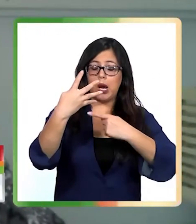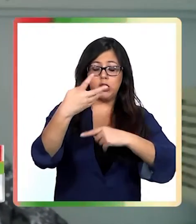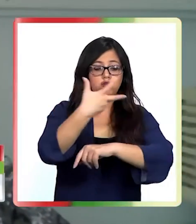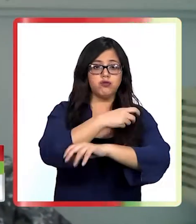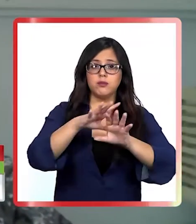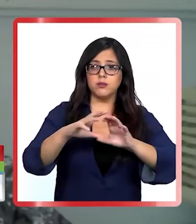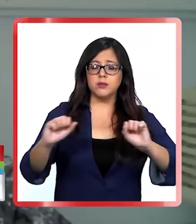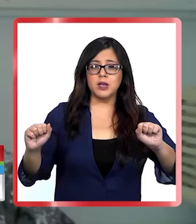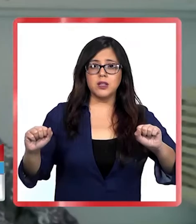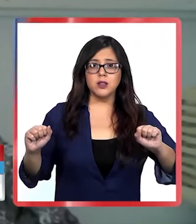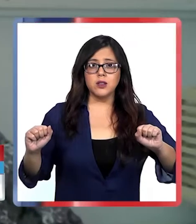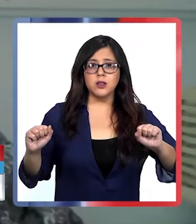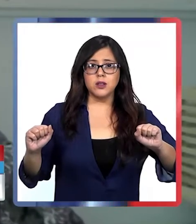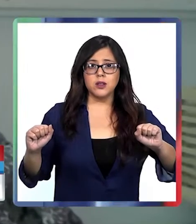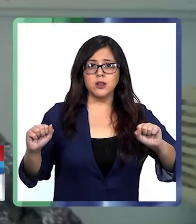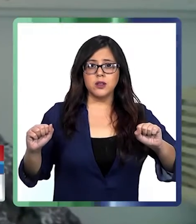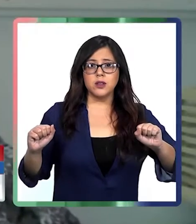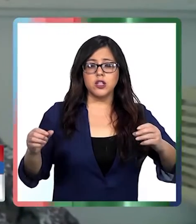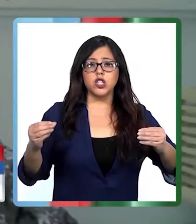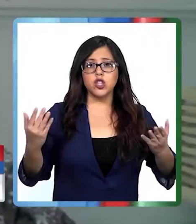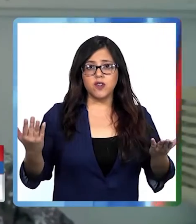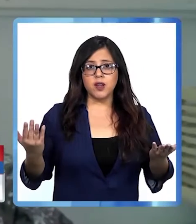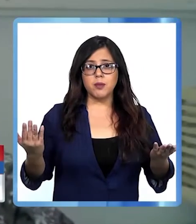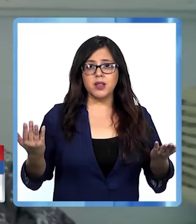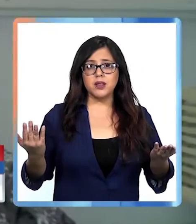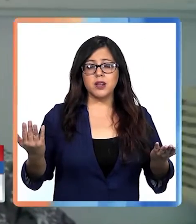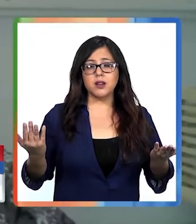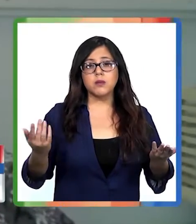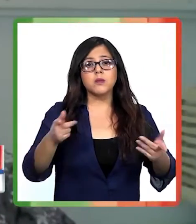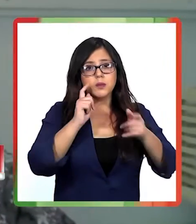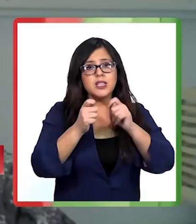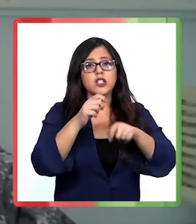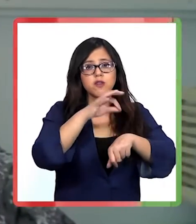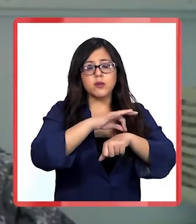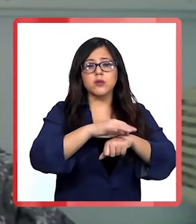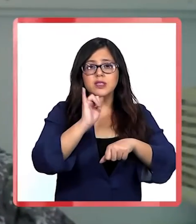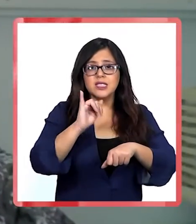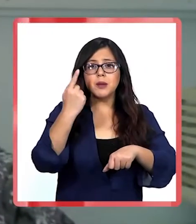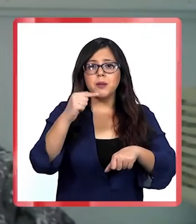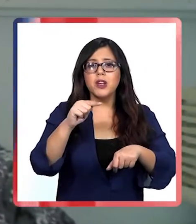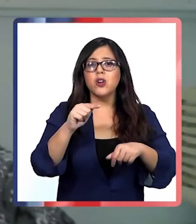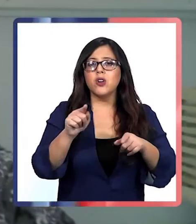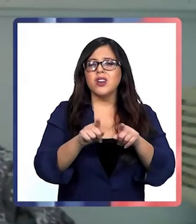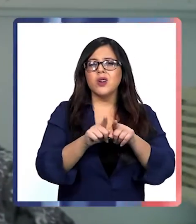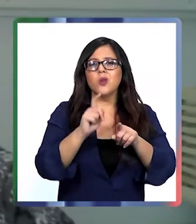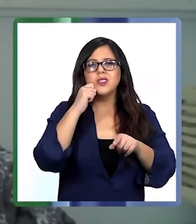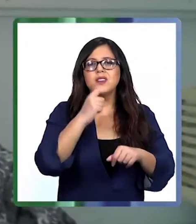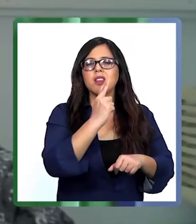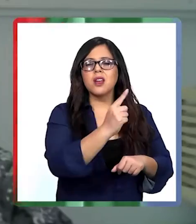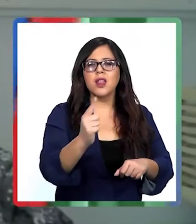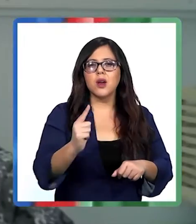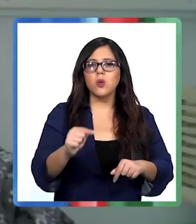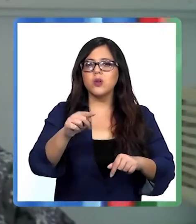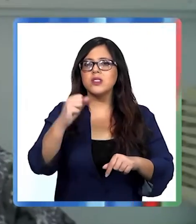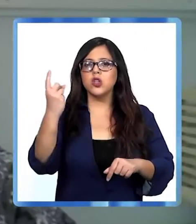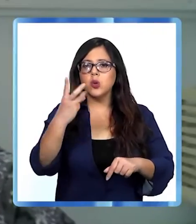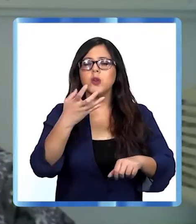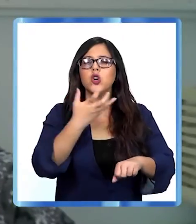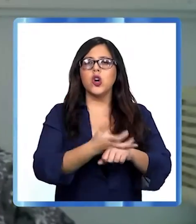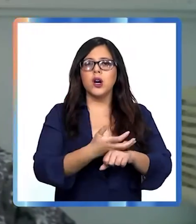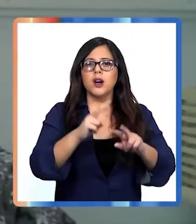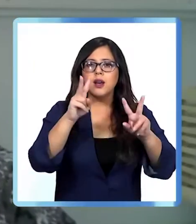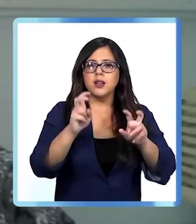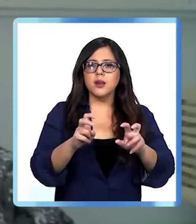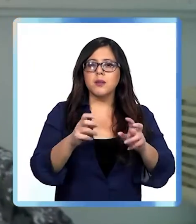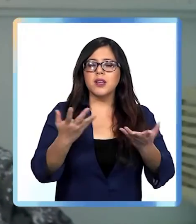dosis y disminuye obviamente el riesgo de enfermarme, el riesgo siempre pasa a ser individual. Nosotros las cifras las manejamos